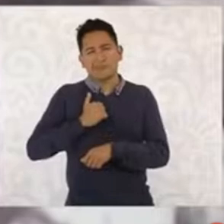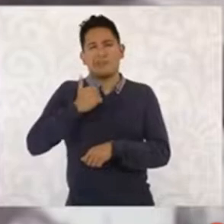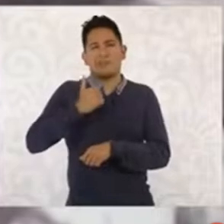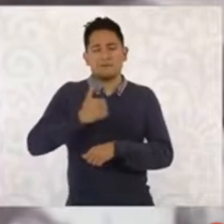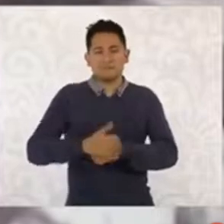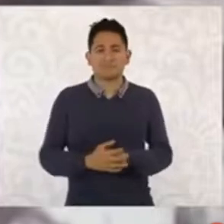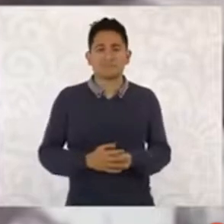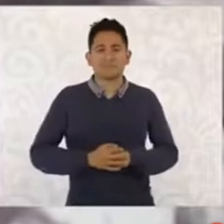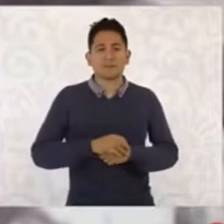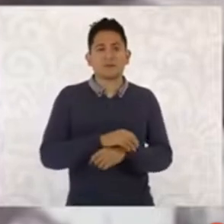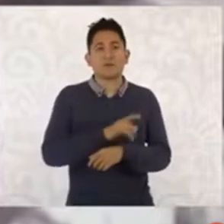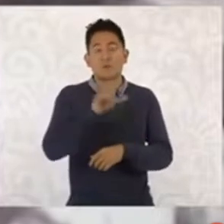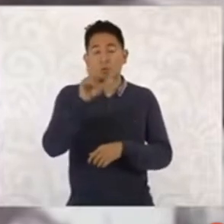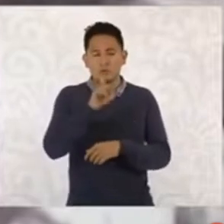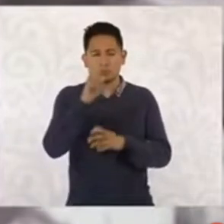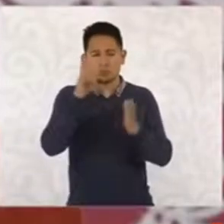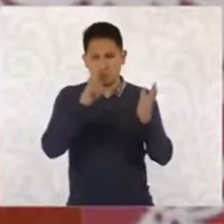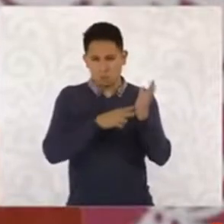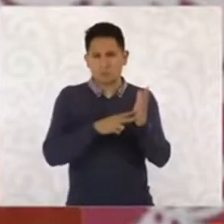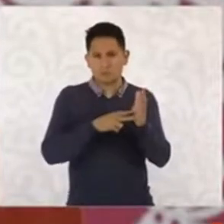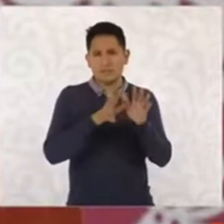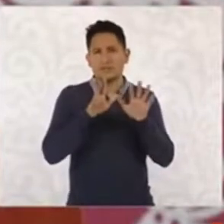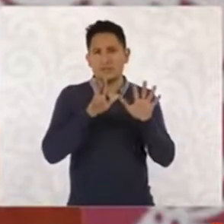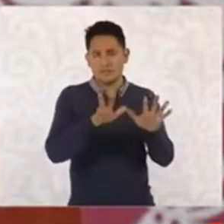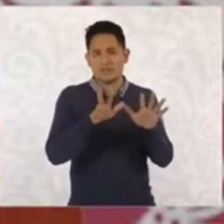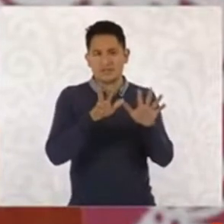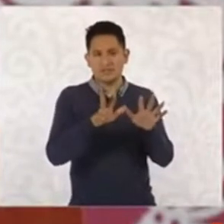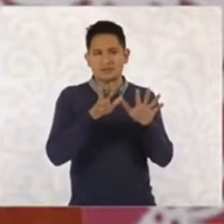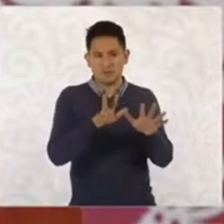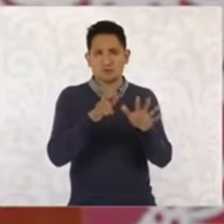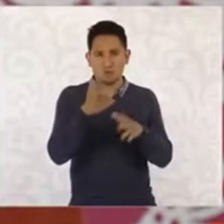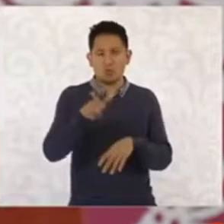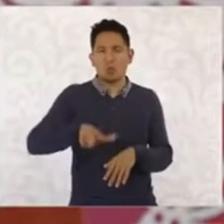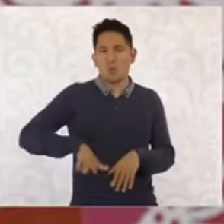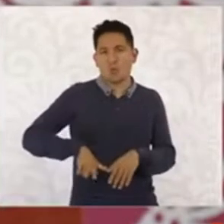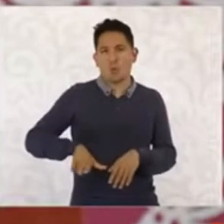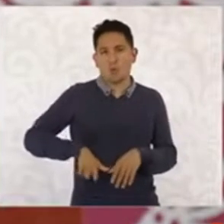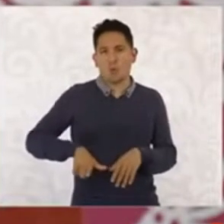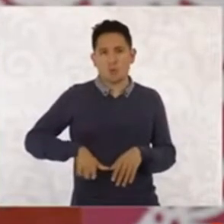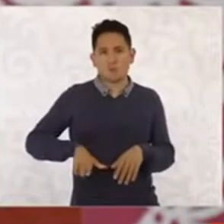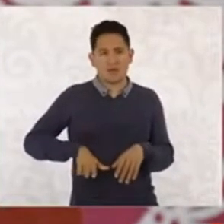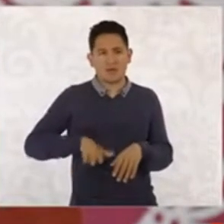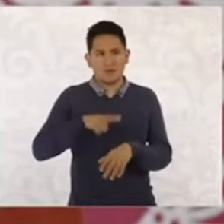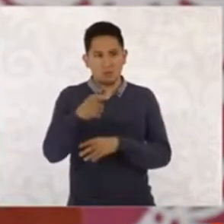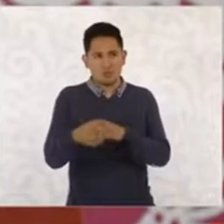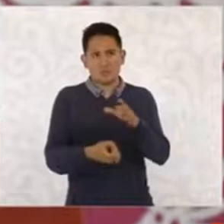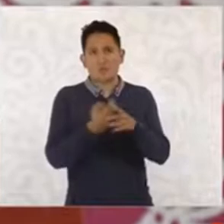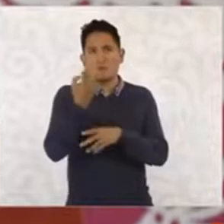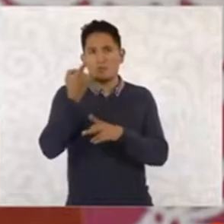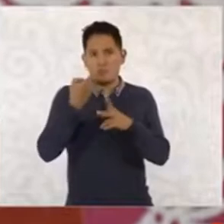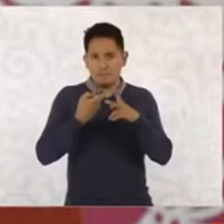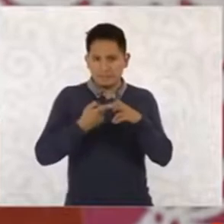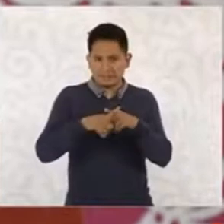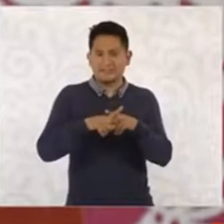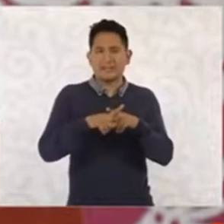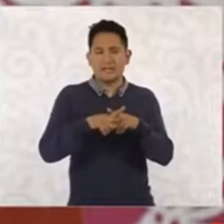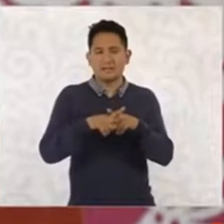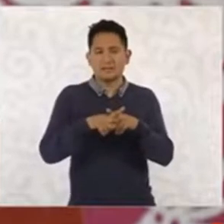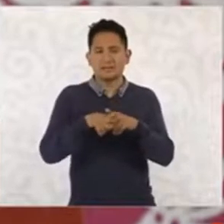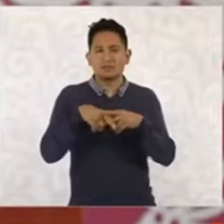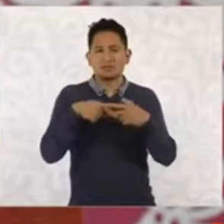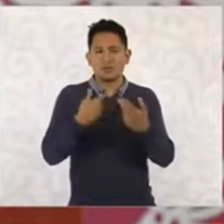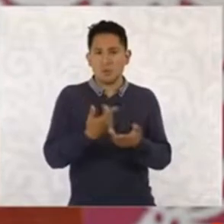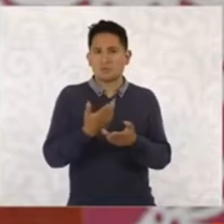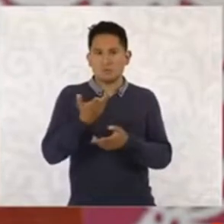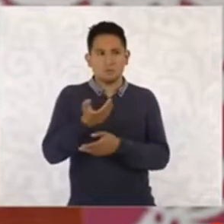Cuando en 2018 llega nuestro nuevo gobierno, se refuerza la fiscalización, se determinan